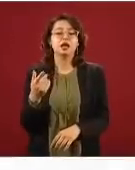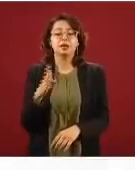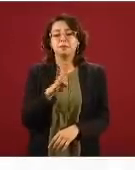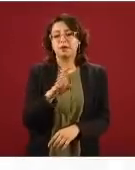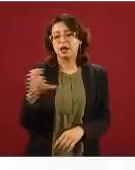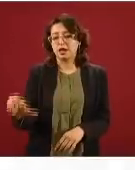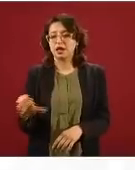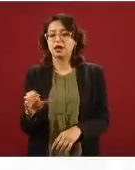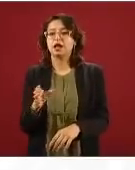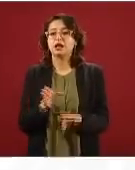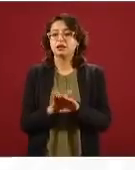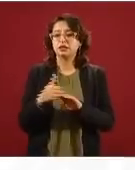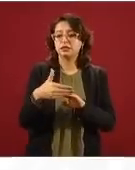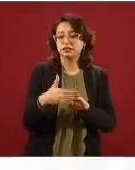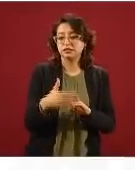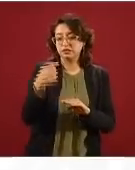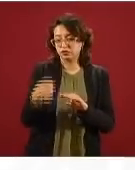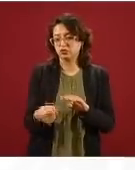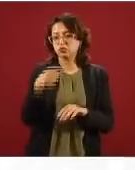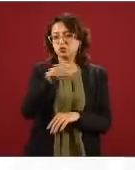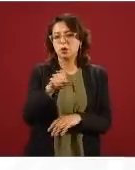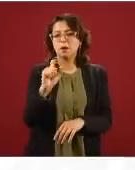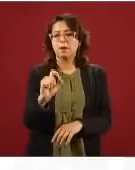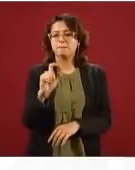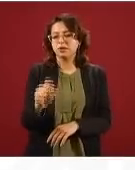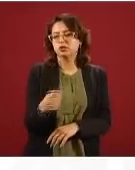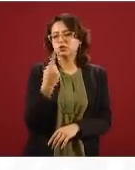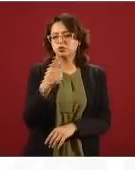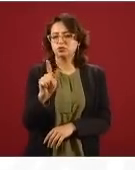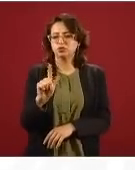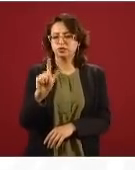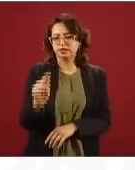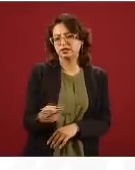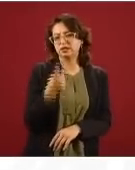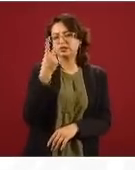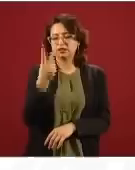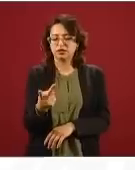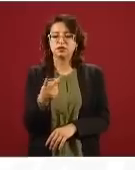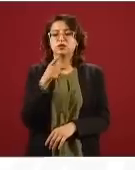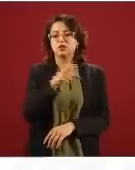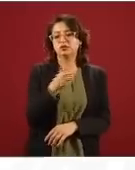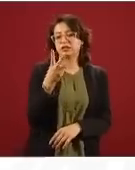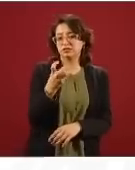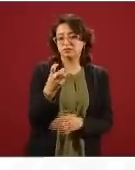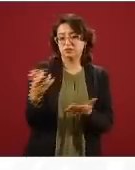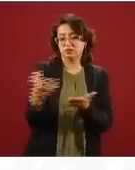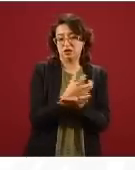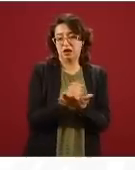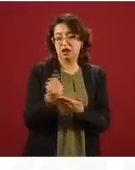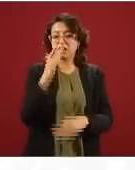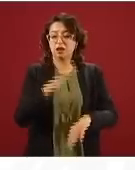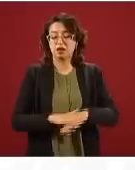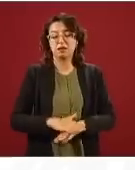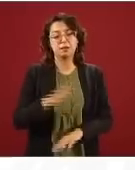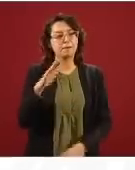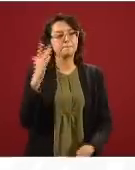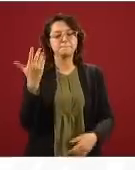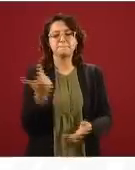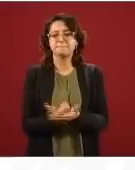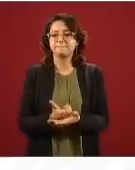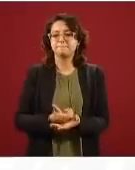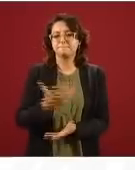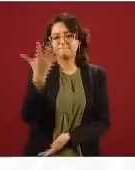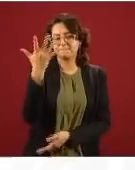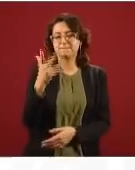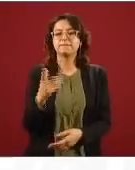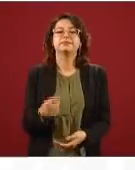California, con un precio de 21 pesos 72 centavos por litro y un margen de 3.30 por litro, son el más caro en